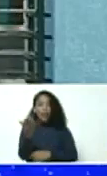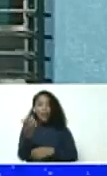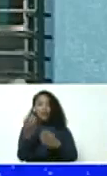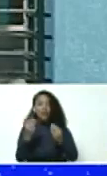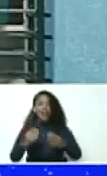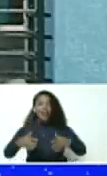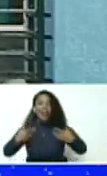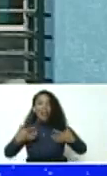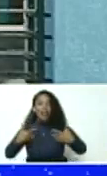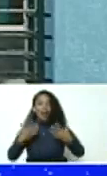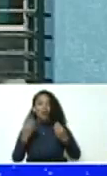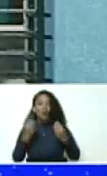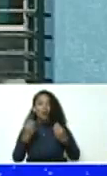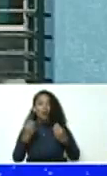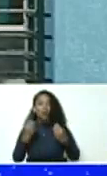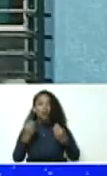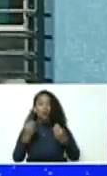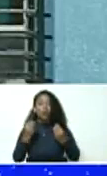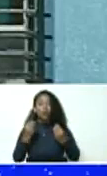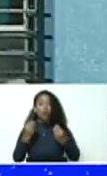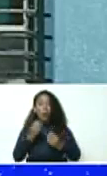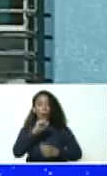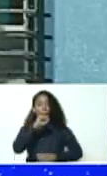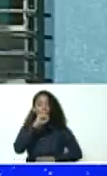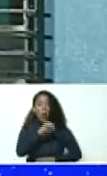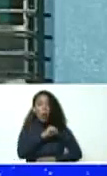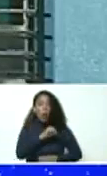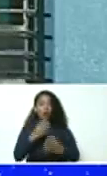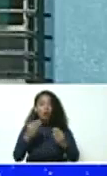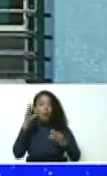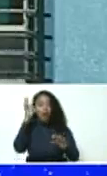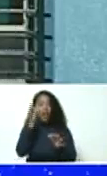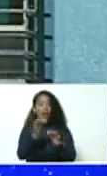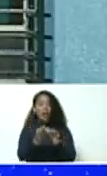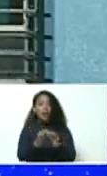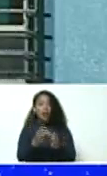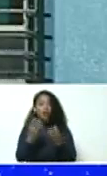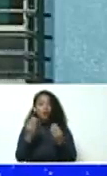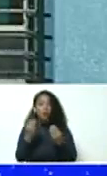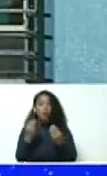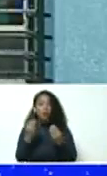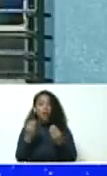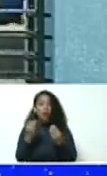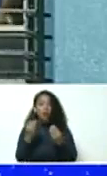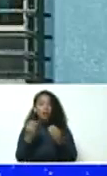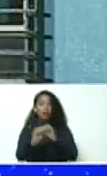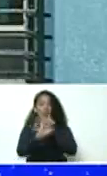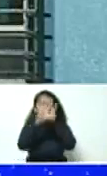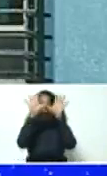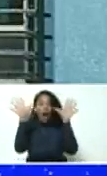alegría, con mucho fervor, con mucha pasión, con mucha fe, con mucha